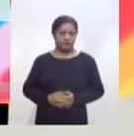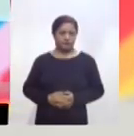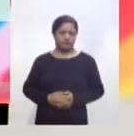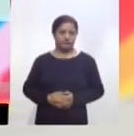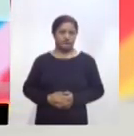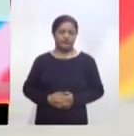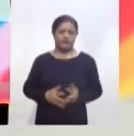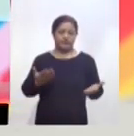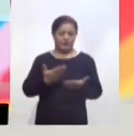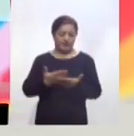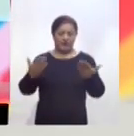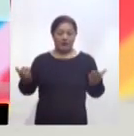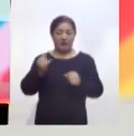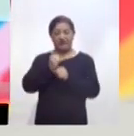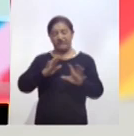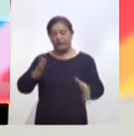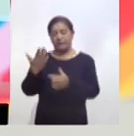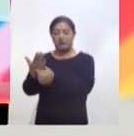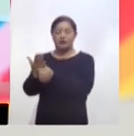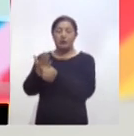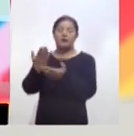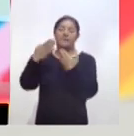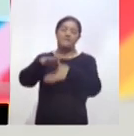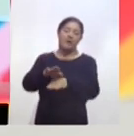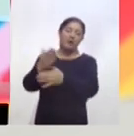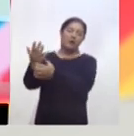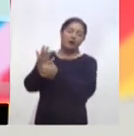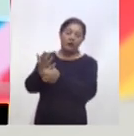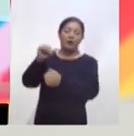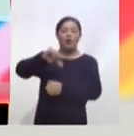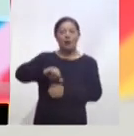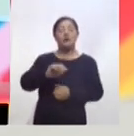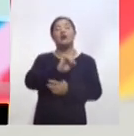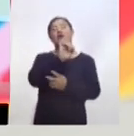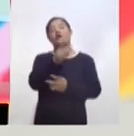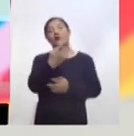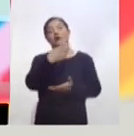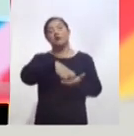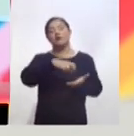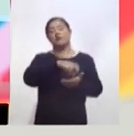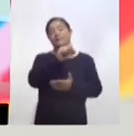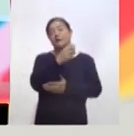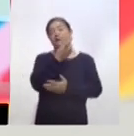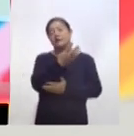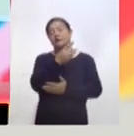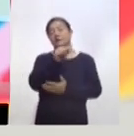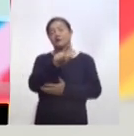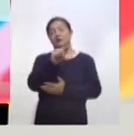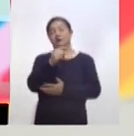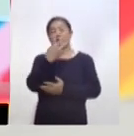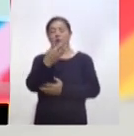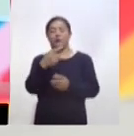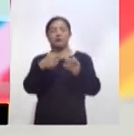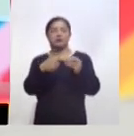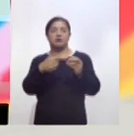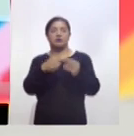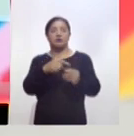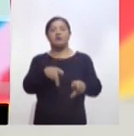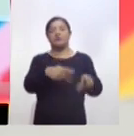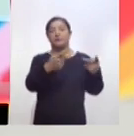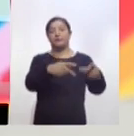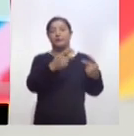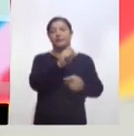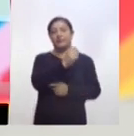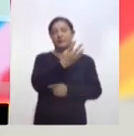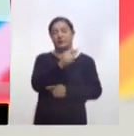Mire, vamos a la información financiera de este día. Le comento que el dólar se compra en 23 pesos con